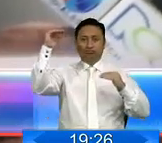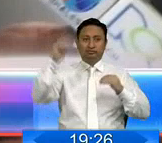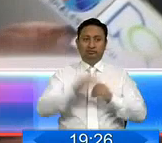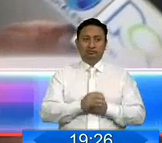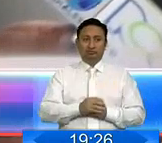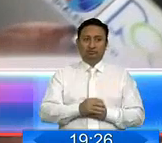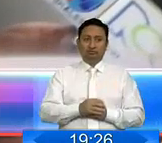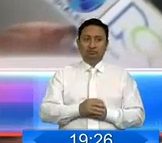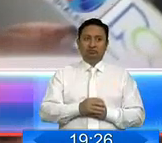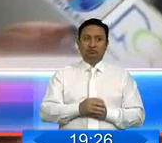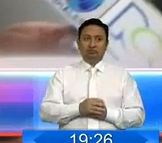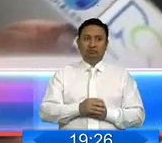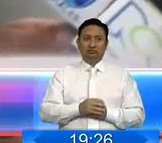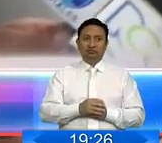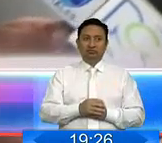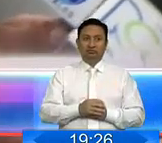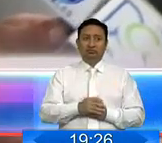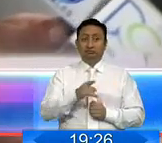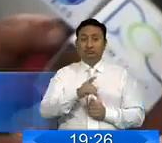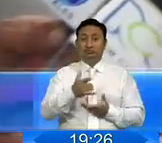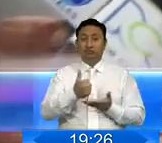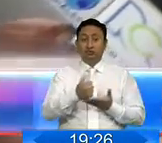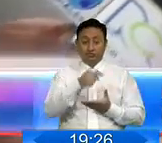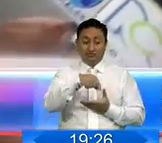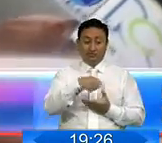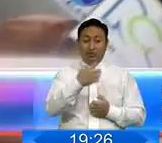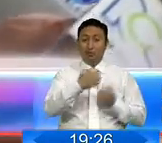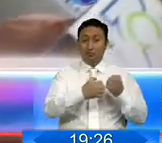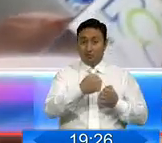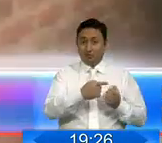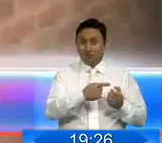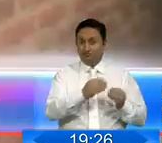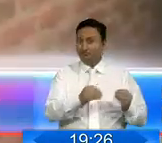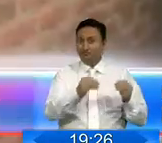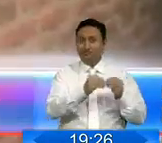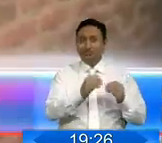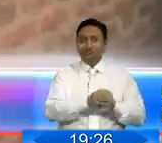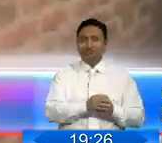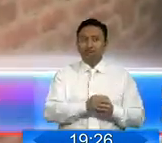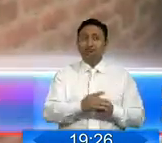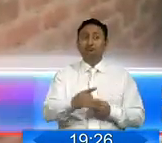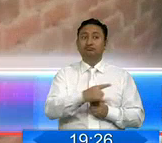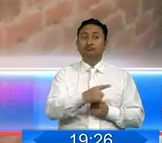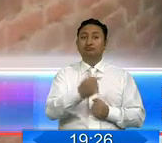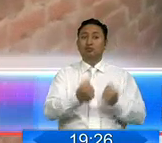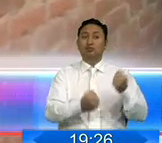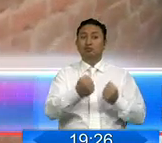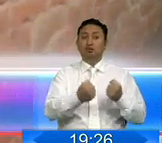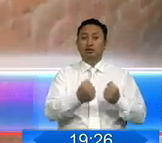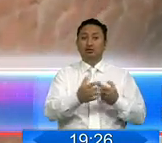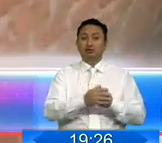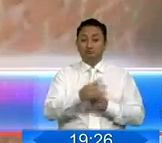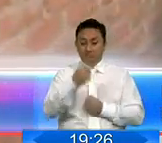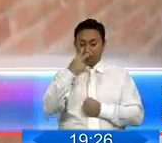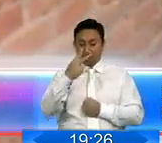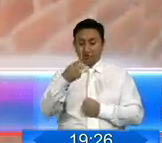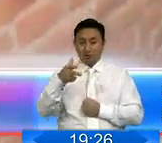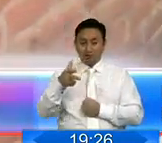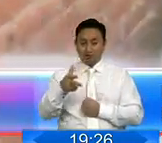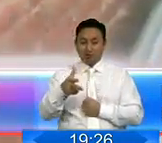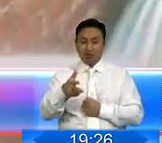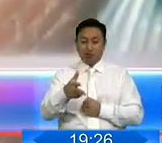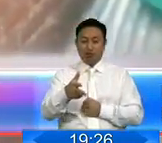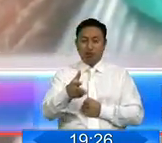marcada, pues ayuda a que se presente este tipo de fenómeno. Los vehículos que son sorprendidos en los operativos, tanto en carretera como